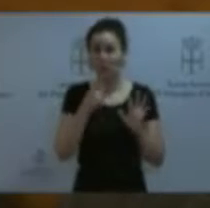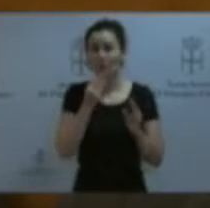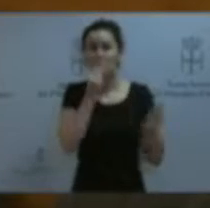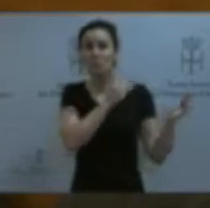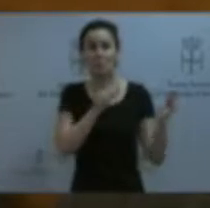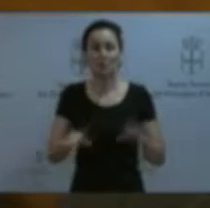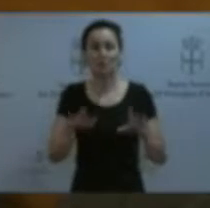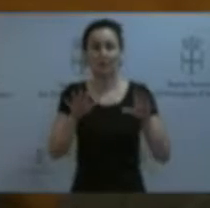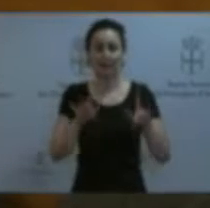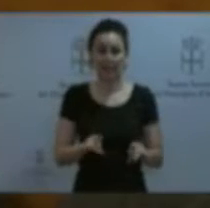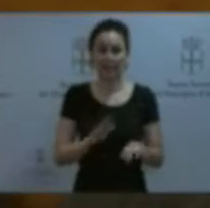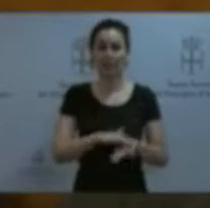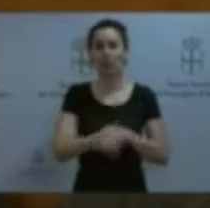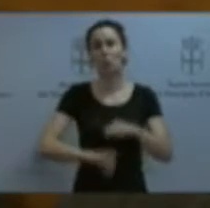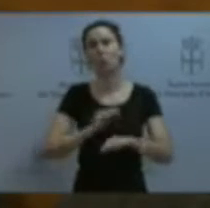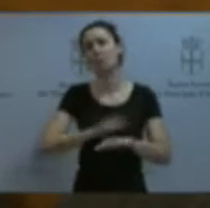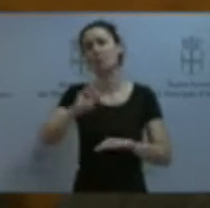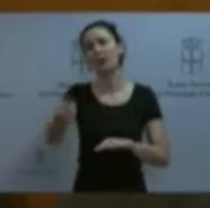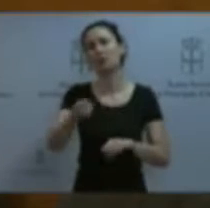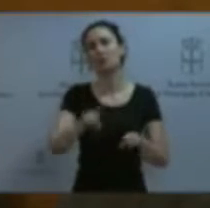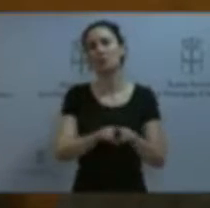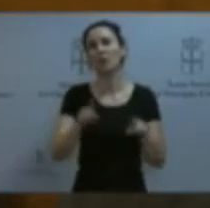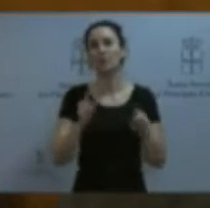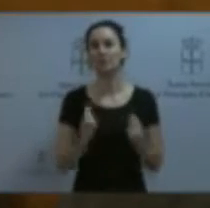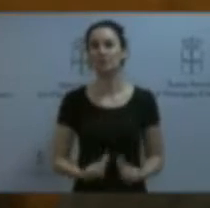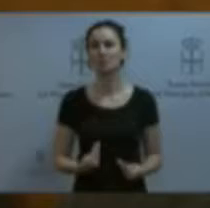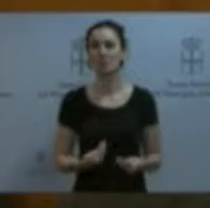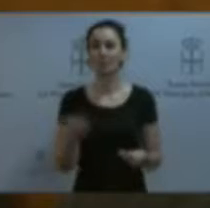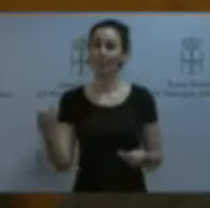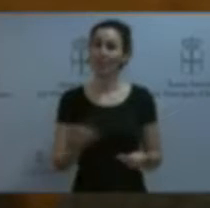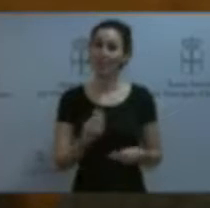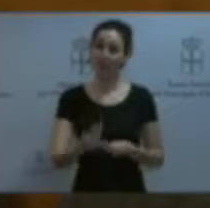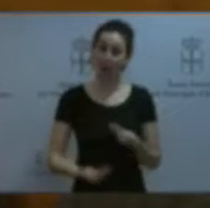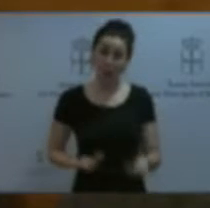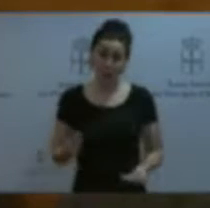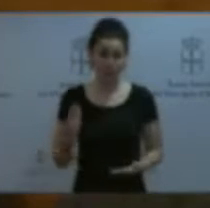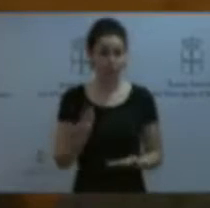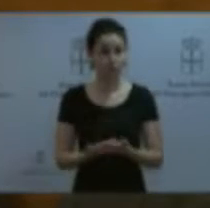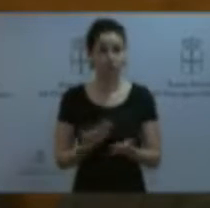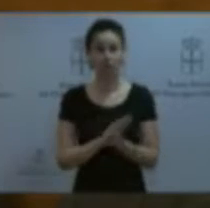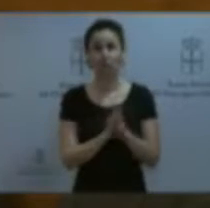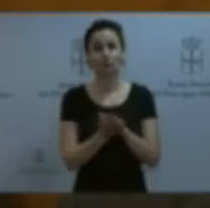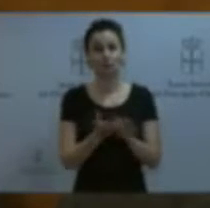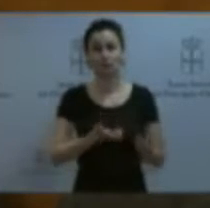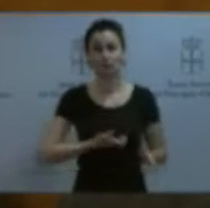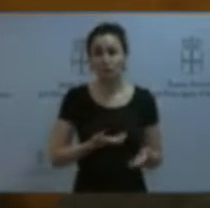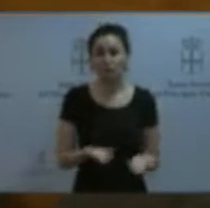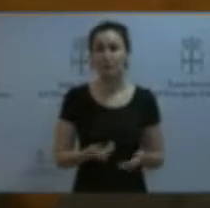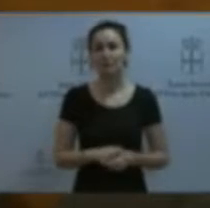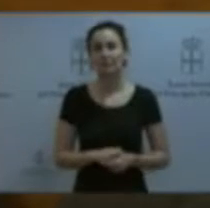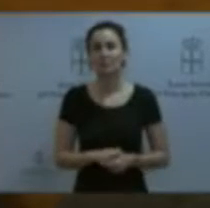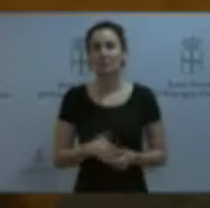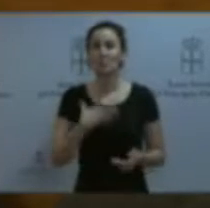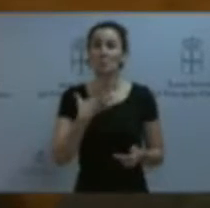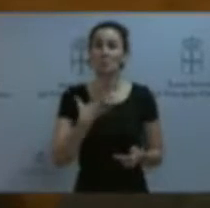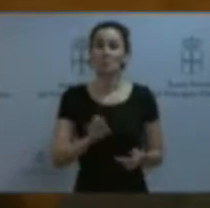del suelo por otras formas de cumplimiento del deber de cesión del mismo, lo que se justifica en el expediente municipal, dicha posibilidad,